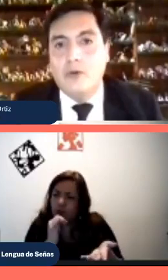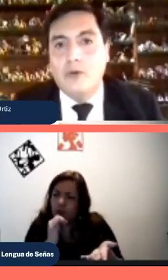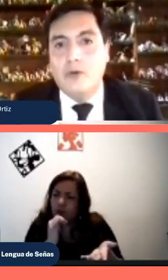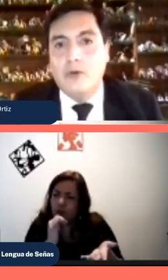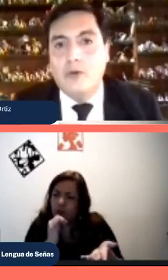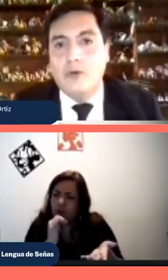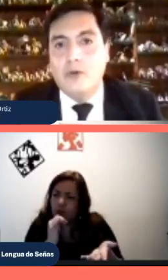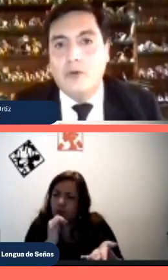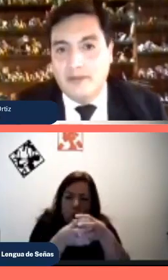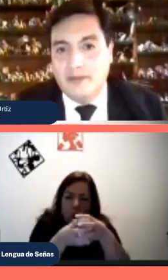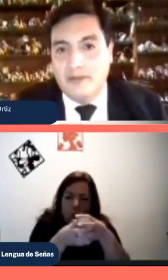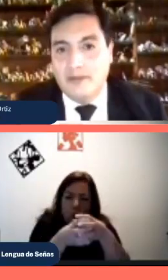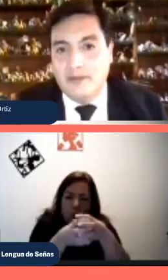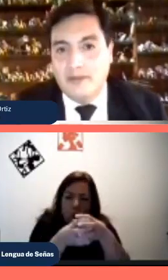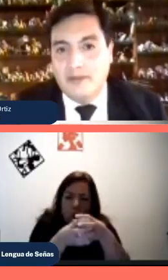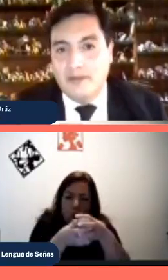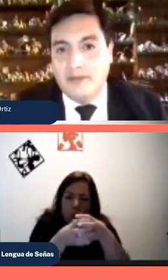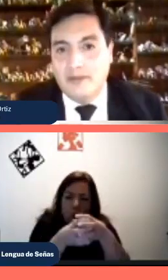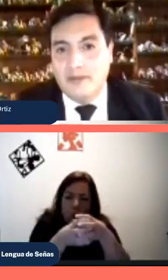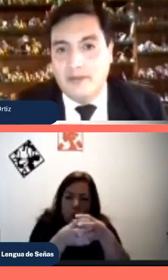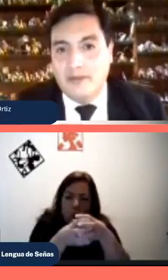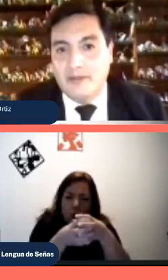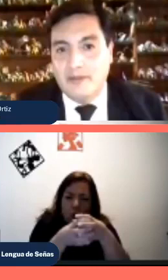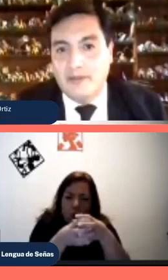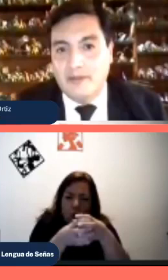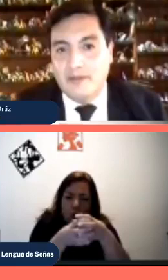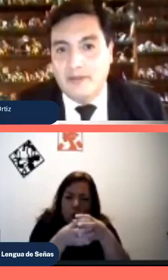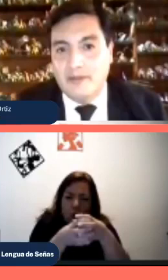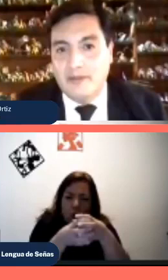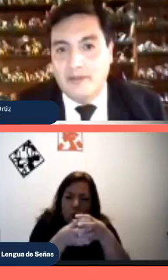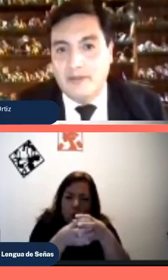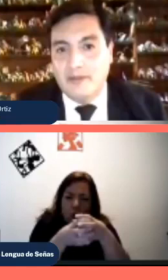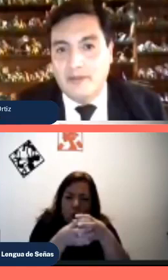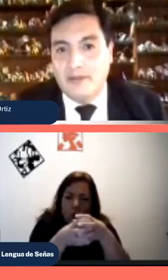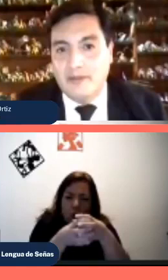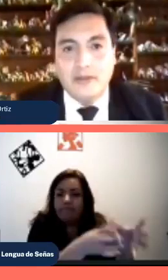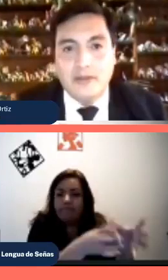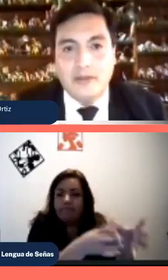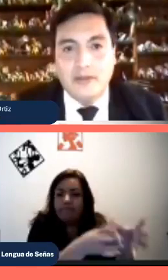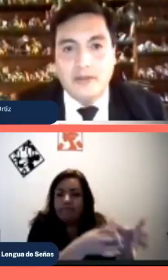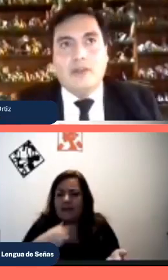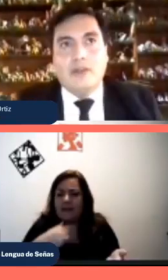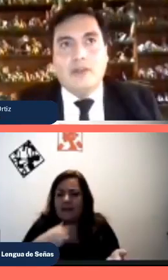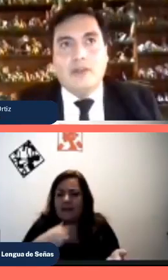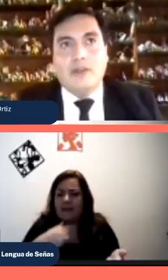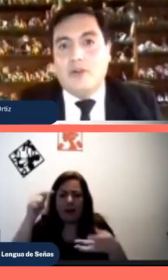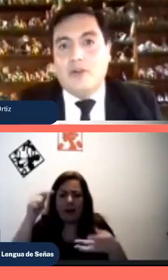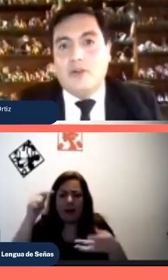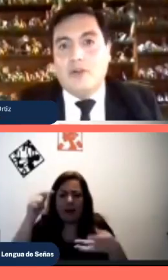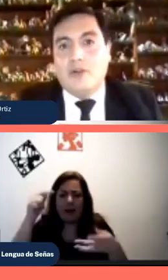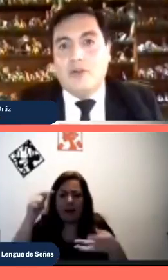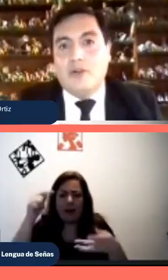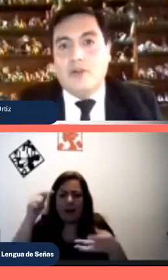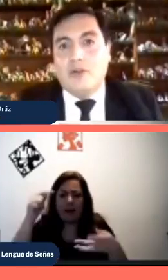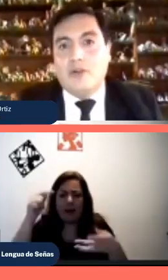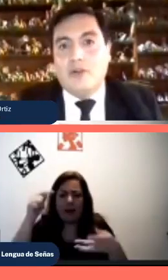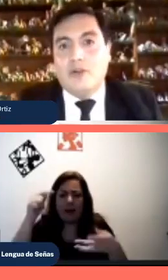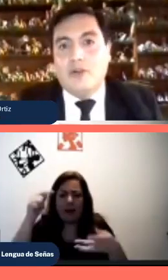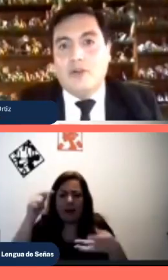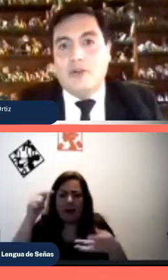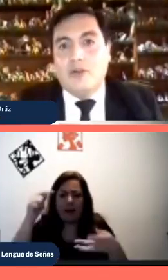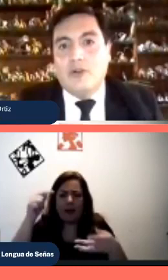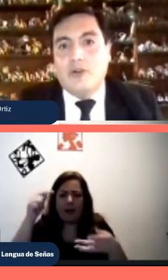de dinosaurios calza. Es tan extraño que tiene toda una serie de características que donde se coloque